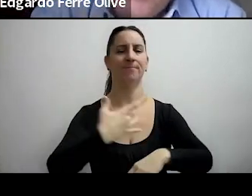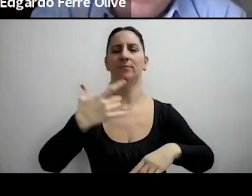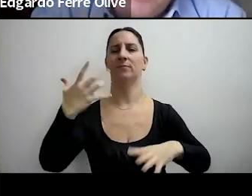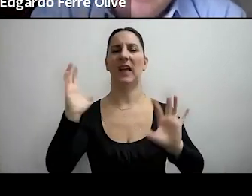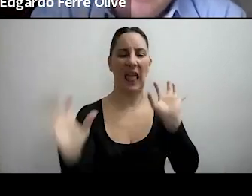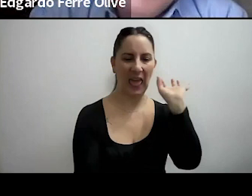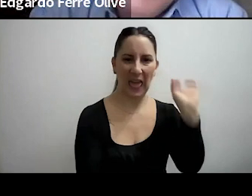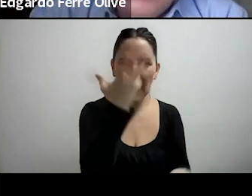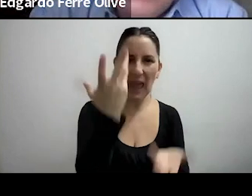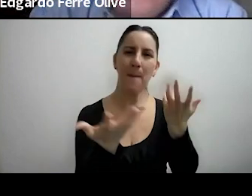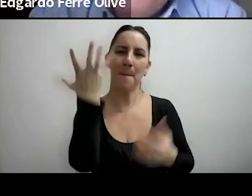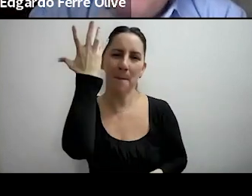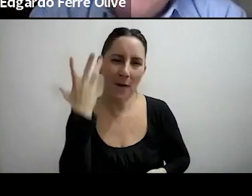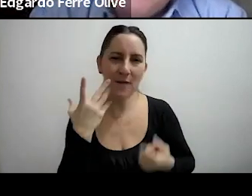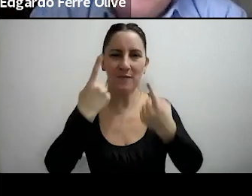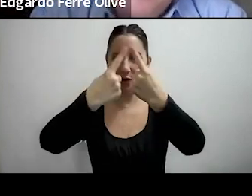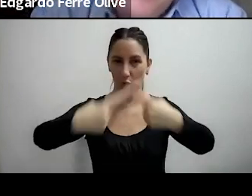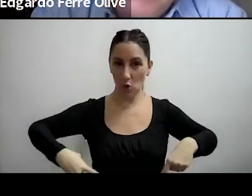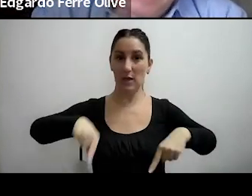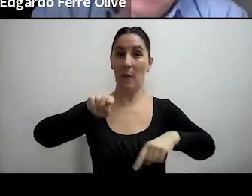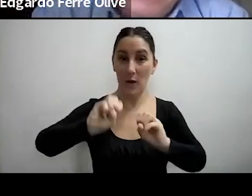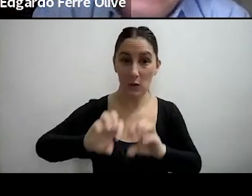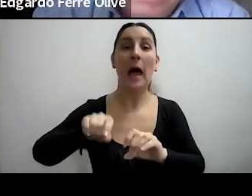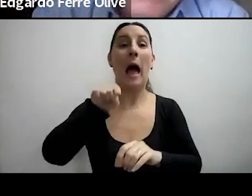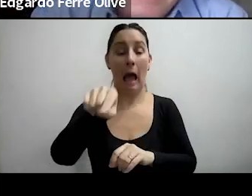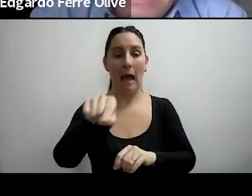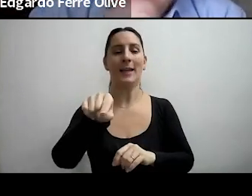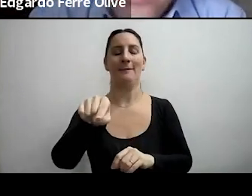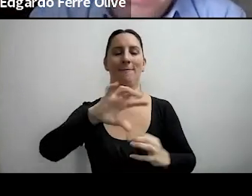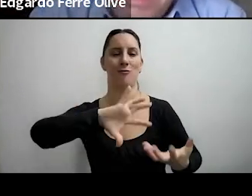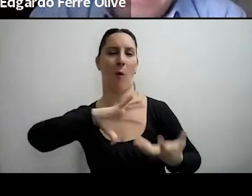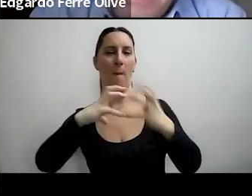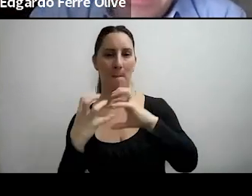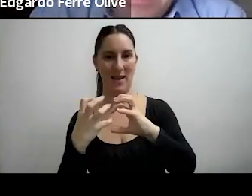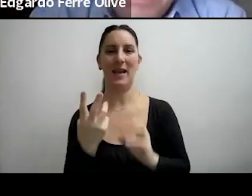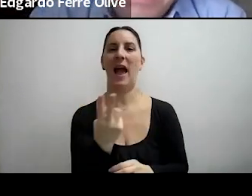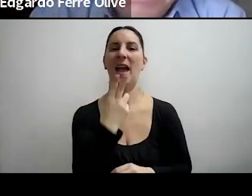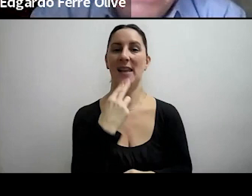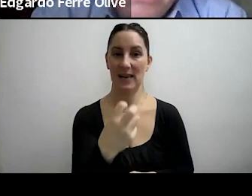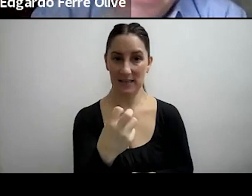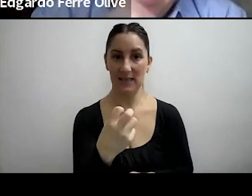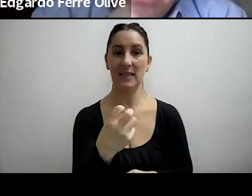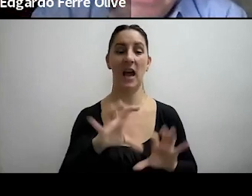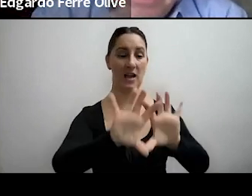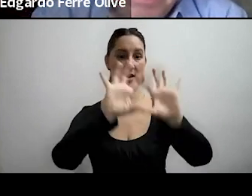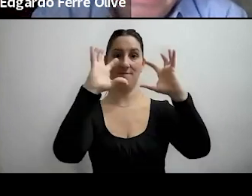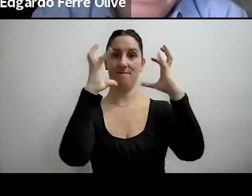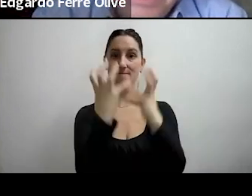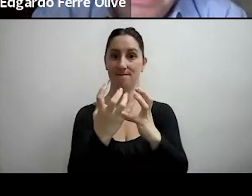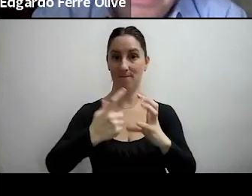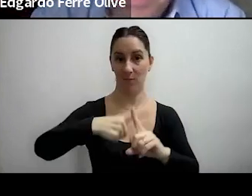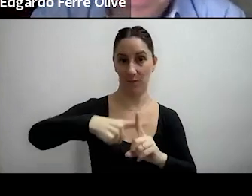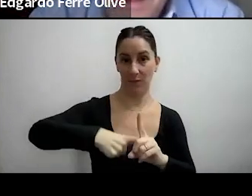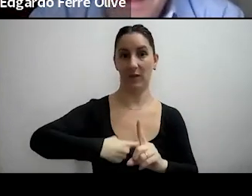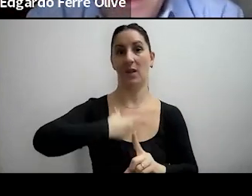combustibles fósiles, son los elementos de más trascendencia en lo que hace a la energía y el calentamiento global o los problemas que estamos